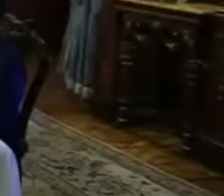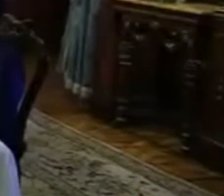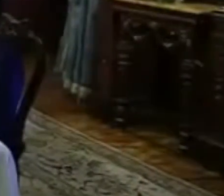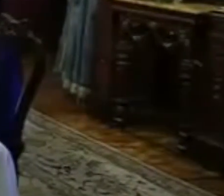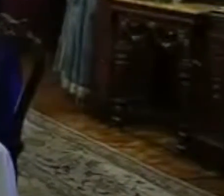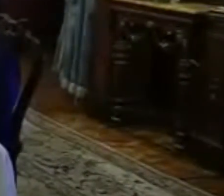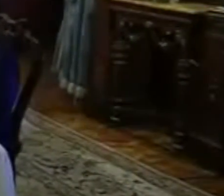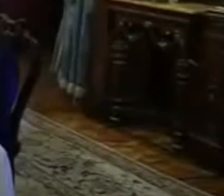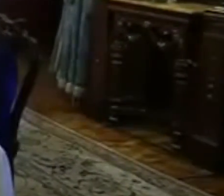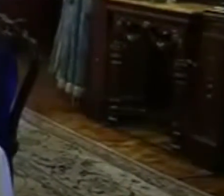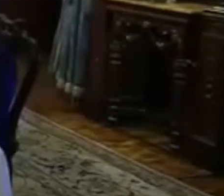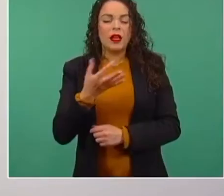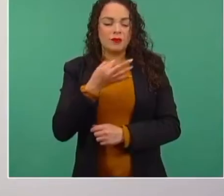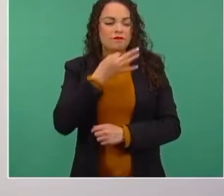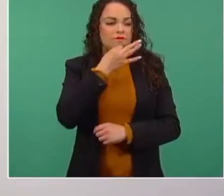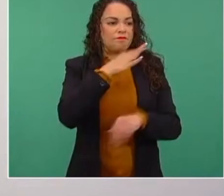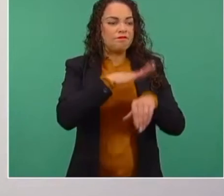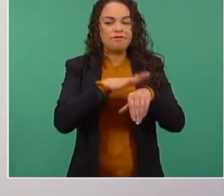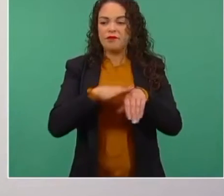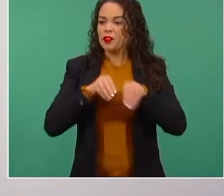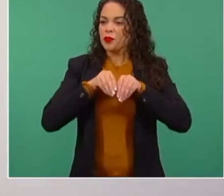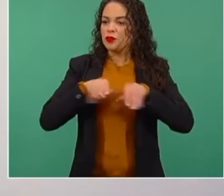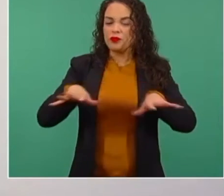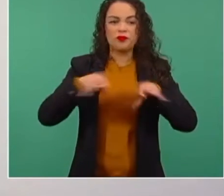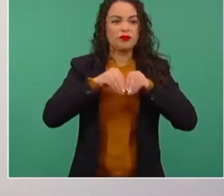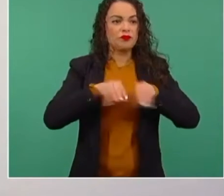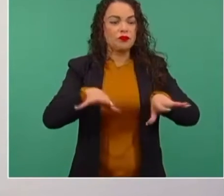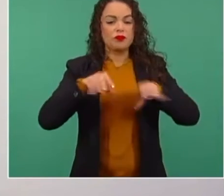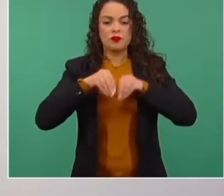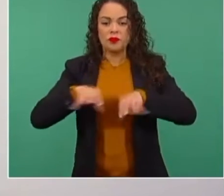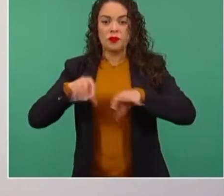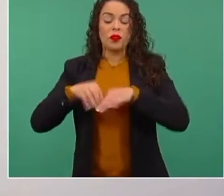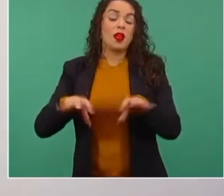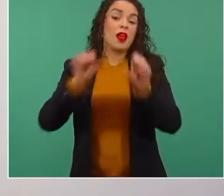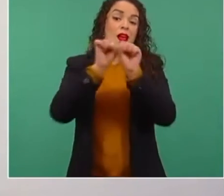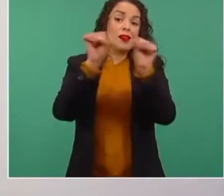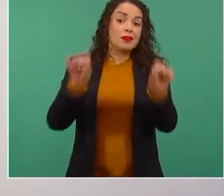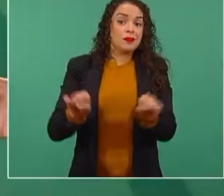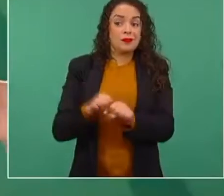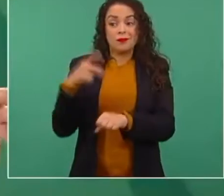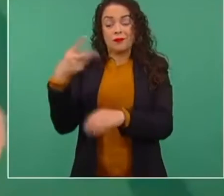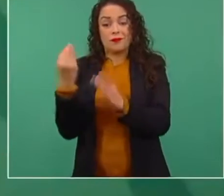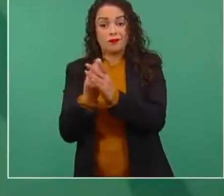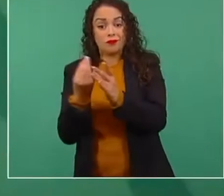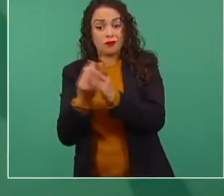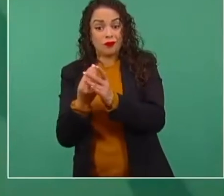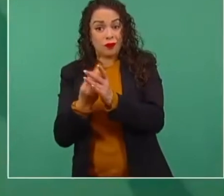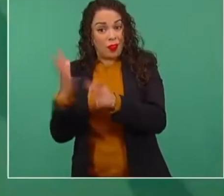trabajo por el estado de Durango, donde supervisará acciones en materia de agua potable.